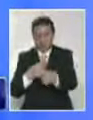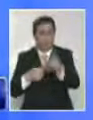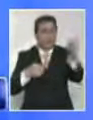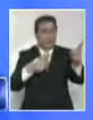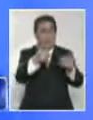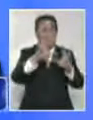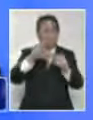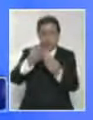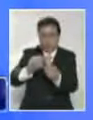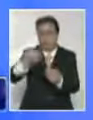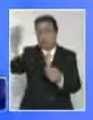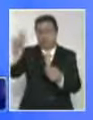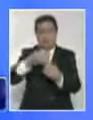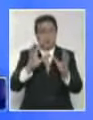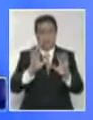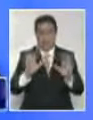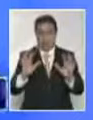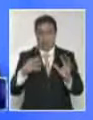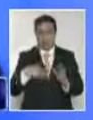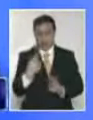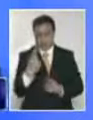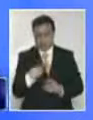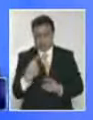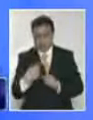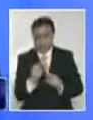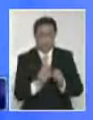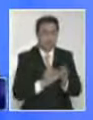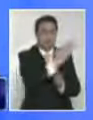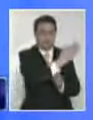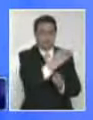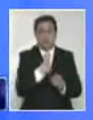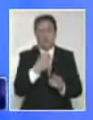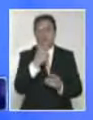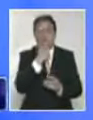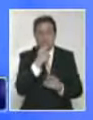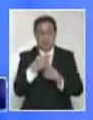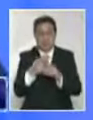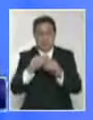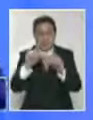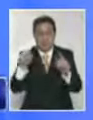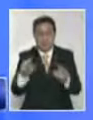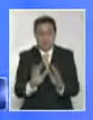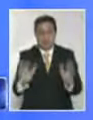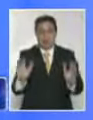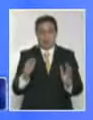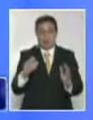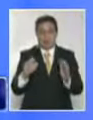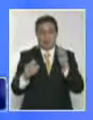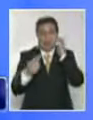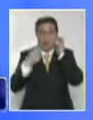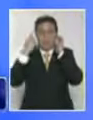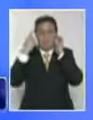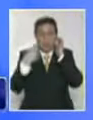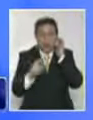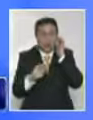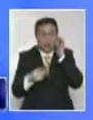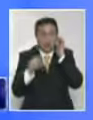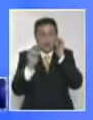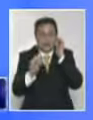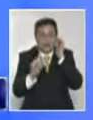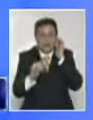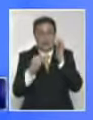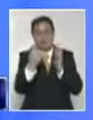reunión, cosas muy generales. Y uno de repente se salía un poco del cuadro y hacía cosas más específicas, pero tenía que